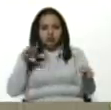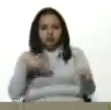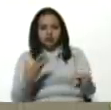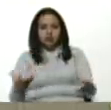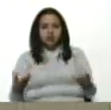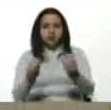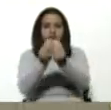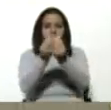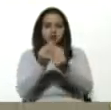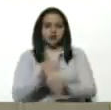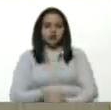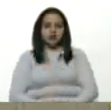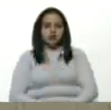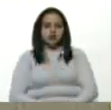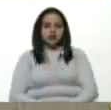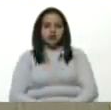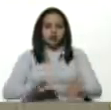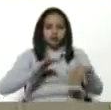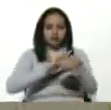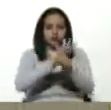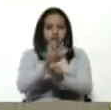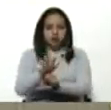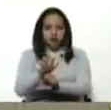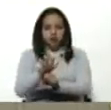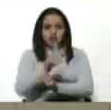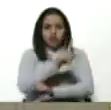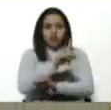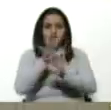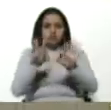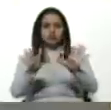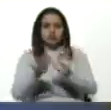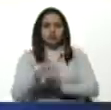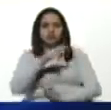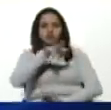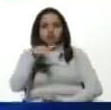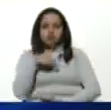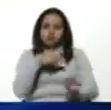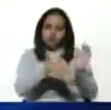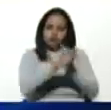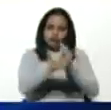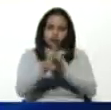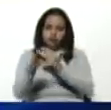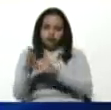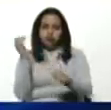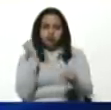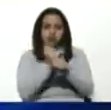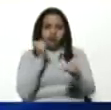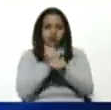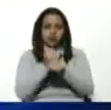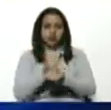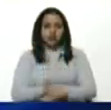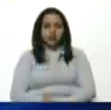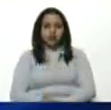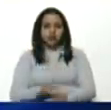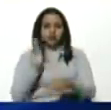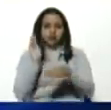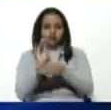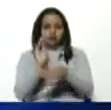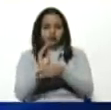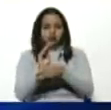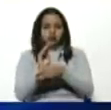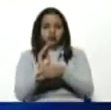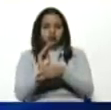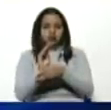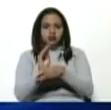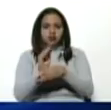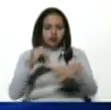acompañar la pandemia del COVID-19. Nosotros salimos en gestión para prevenir